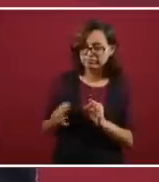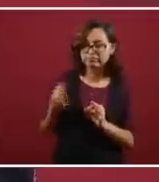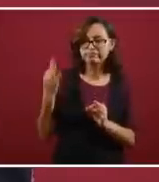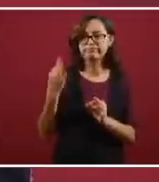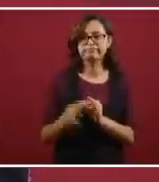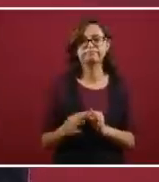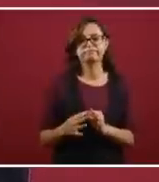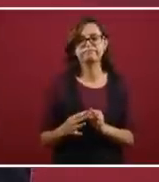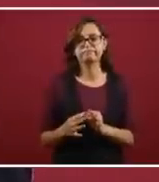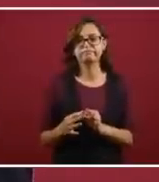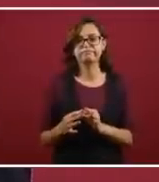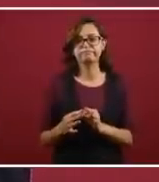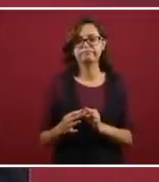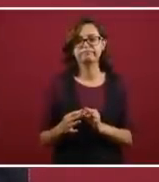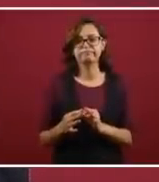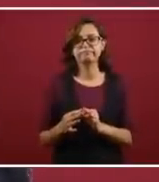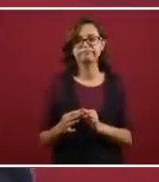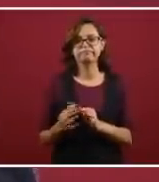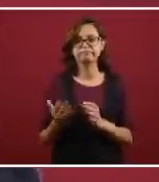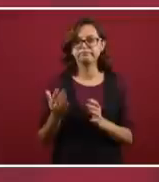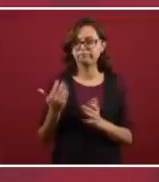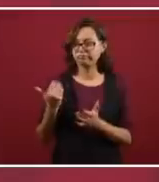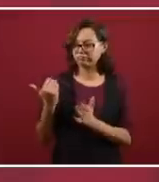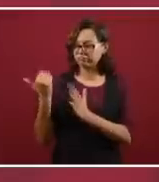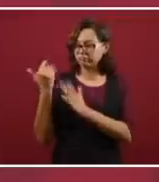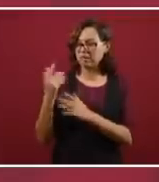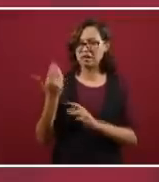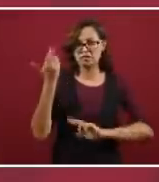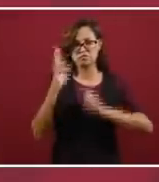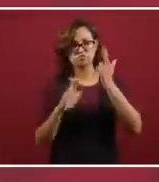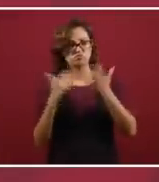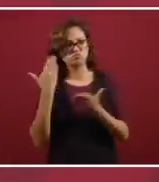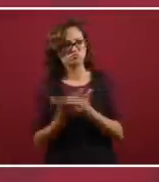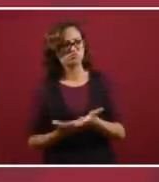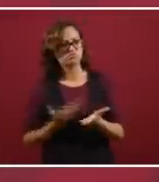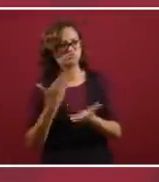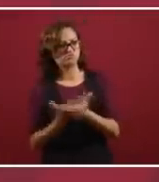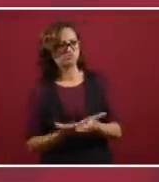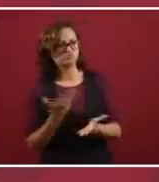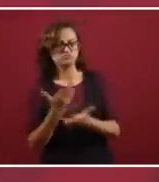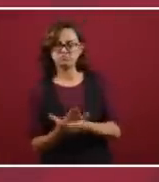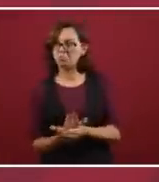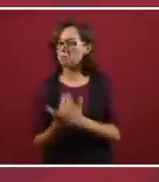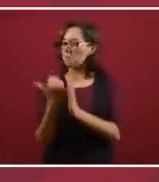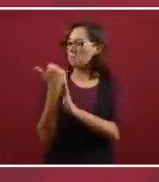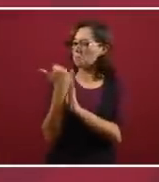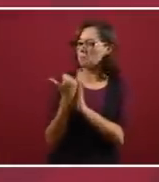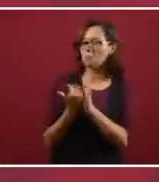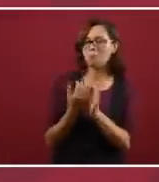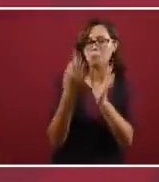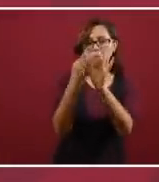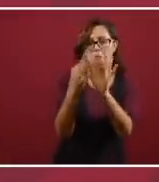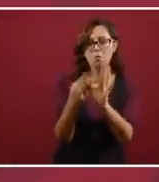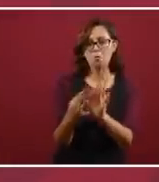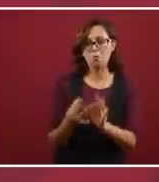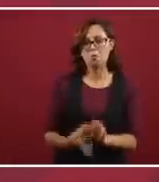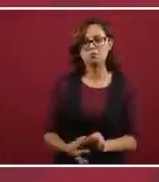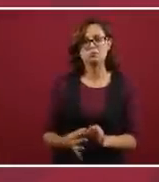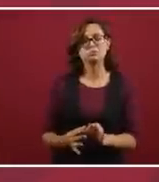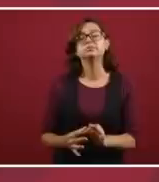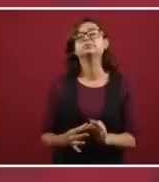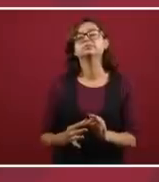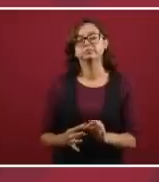las demandas de la revolución, sobre todo en lo social y en la recuperación